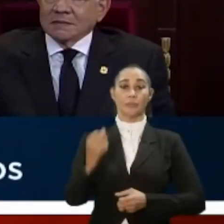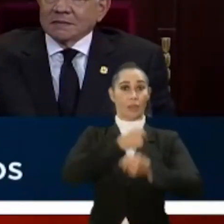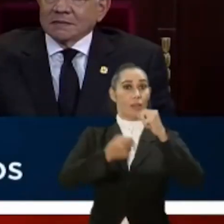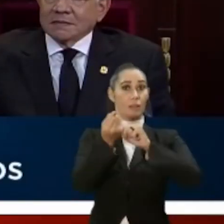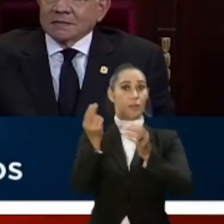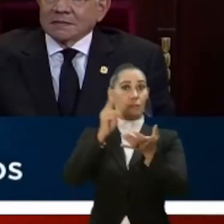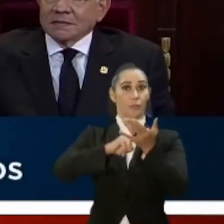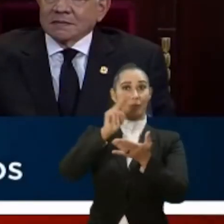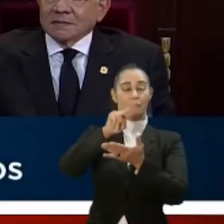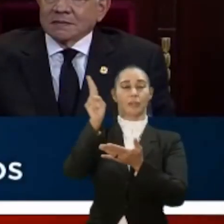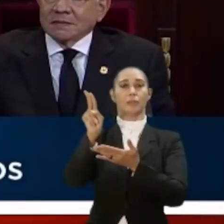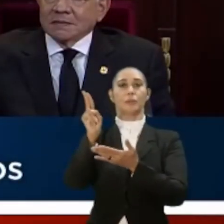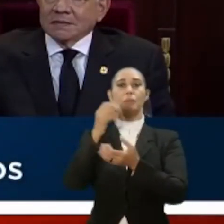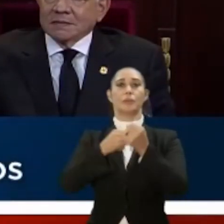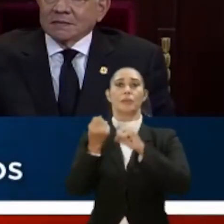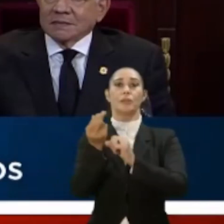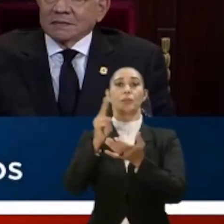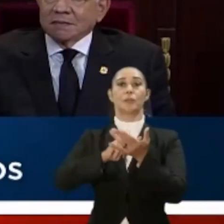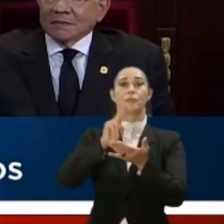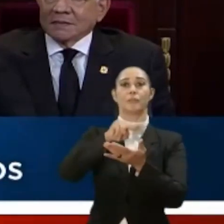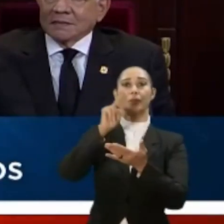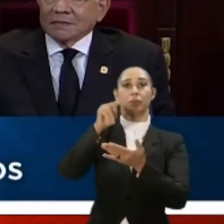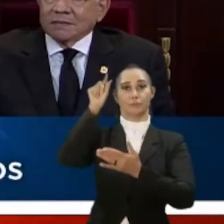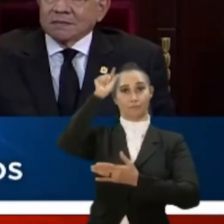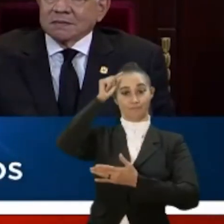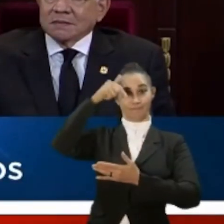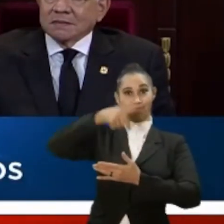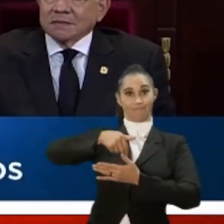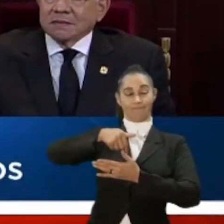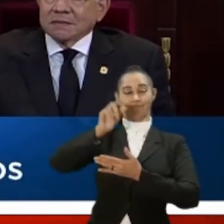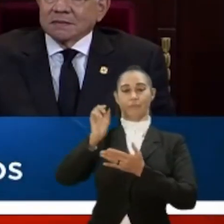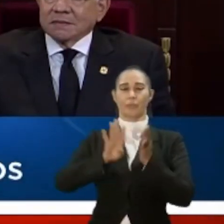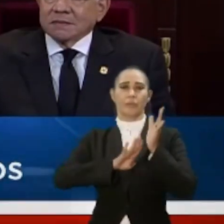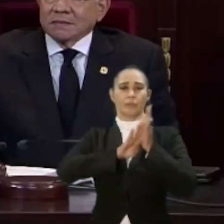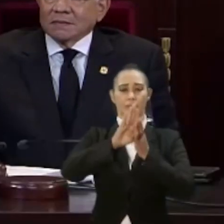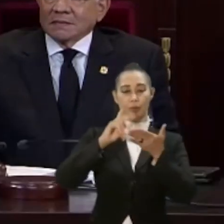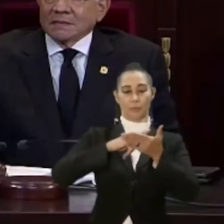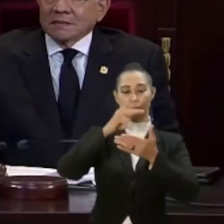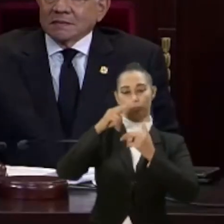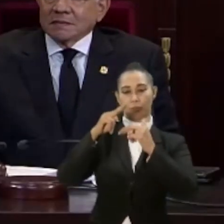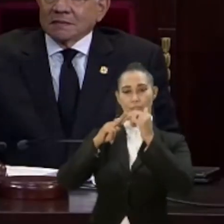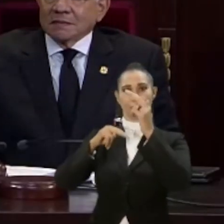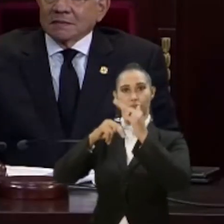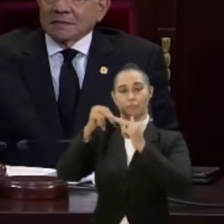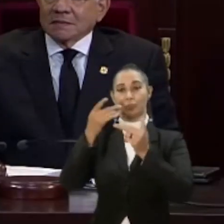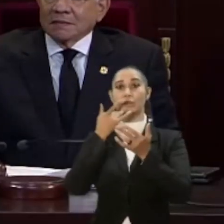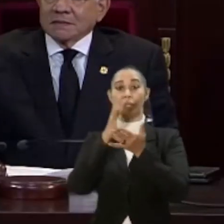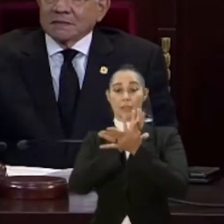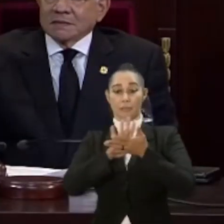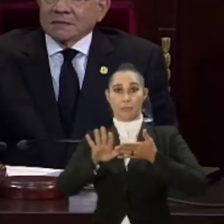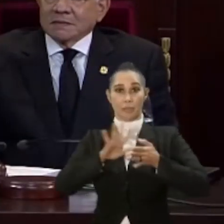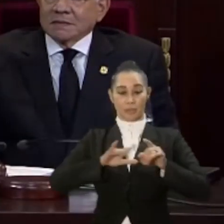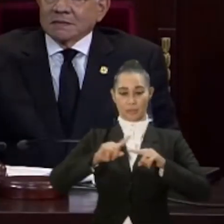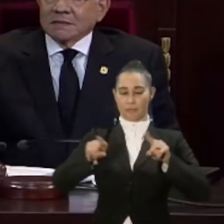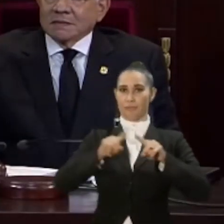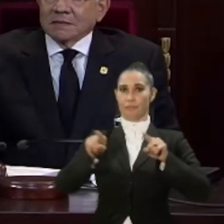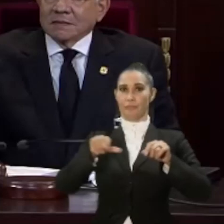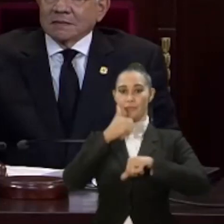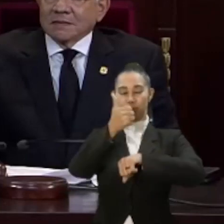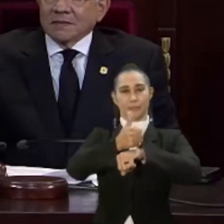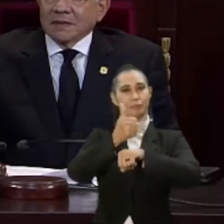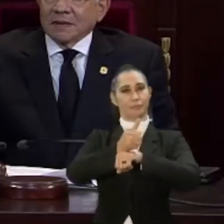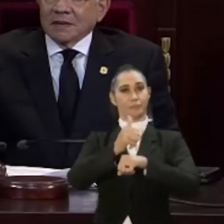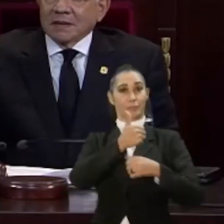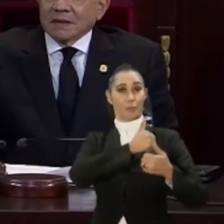año 2021 y 2022, el gobierno dominicano desarrolló un programa de construcciones y remozamientos de diferentes